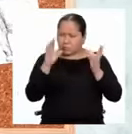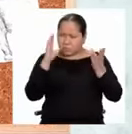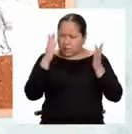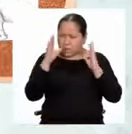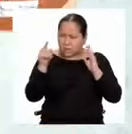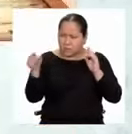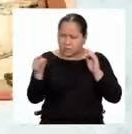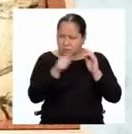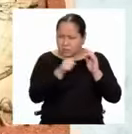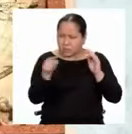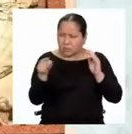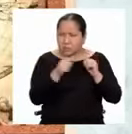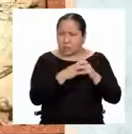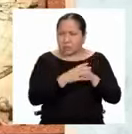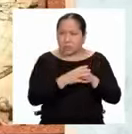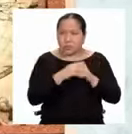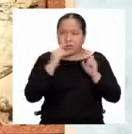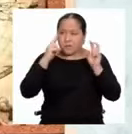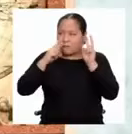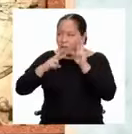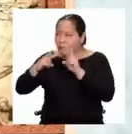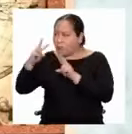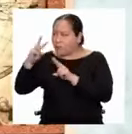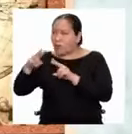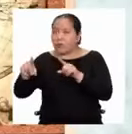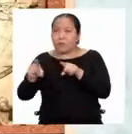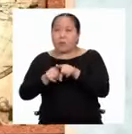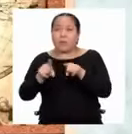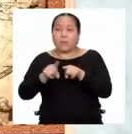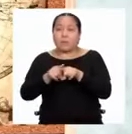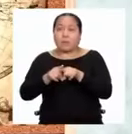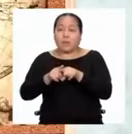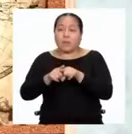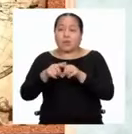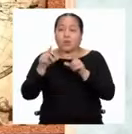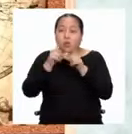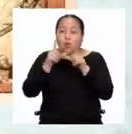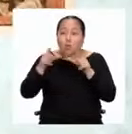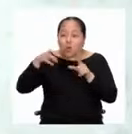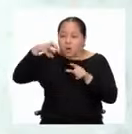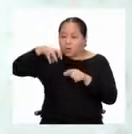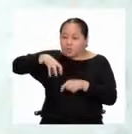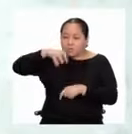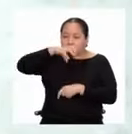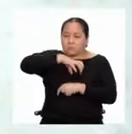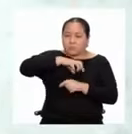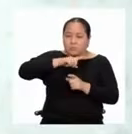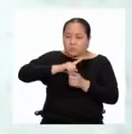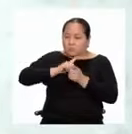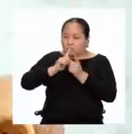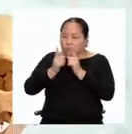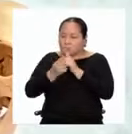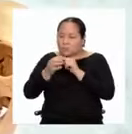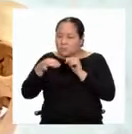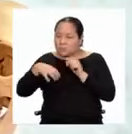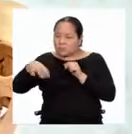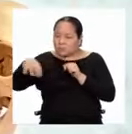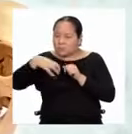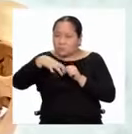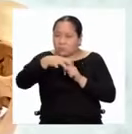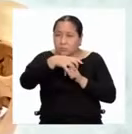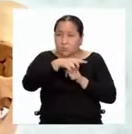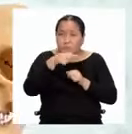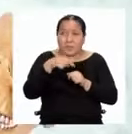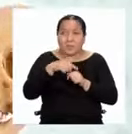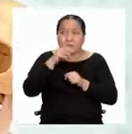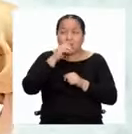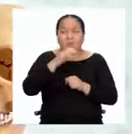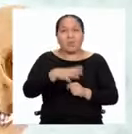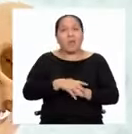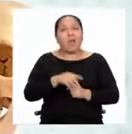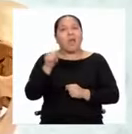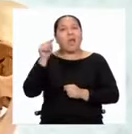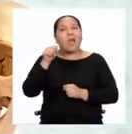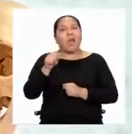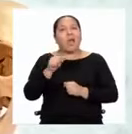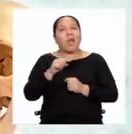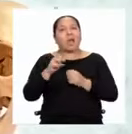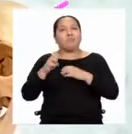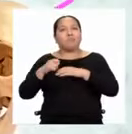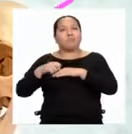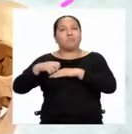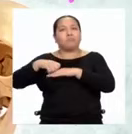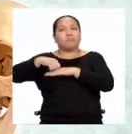y observó también las variaciones basadas en lugares específicos. Esto lo llevó a creer que habían